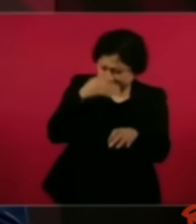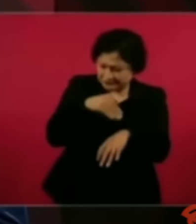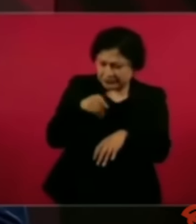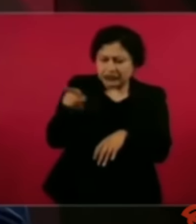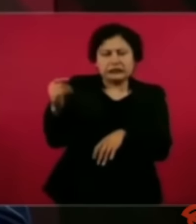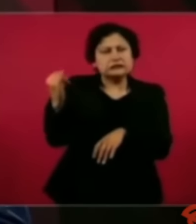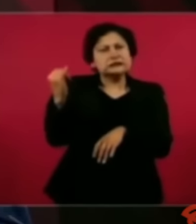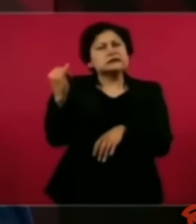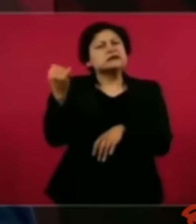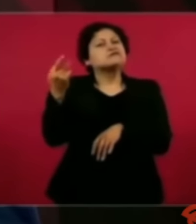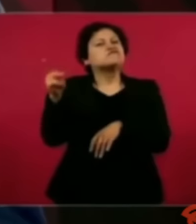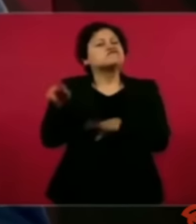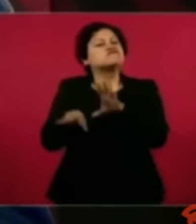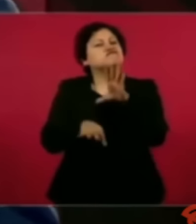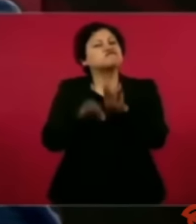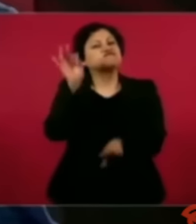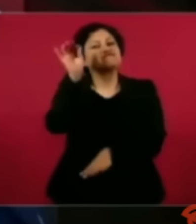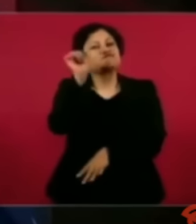y